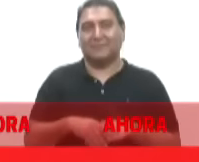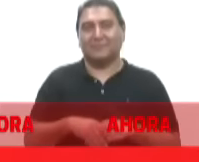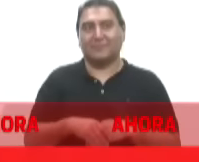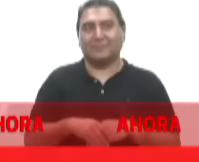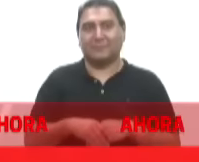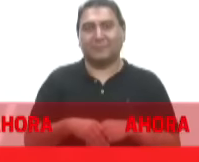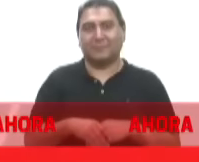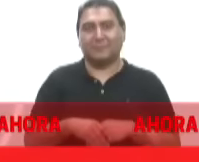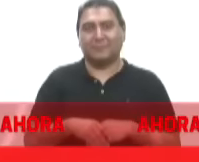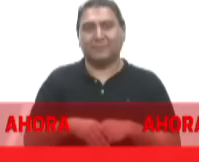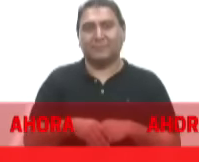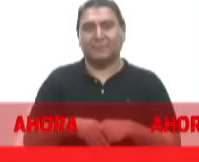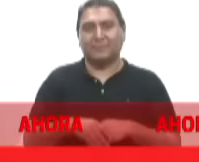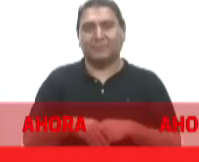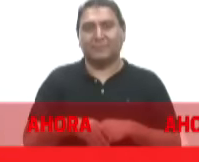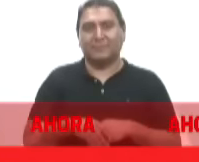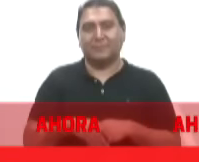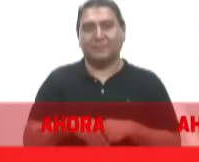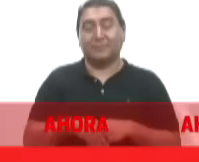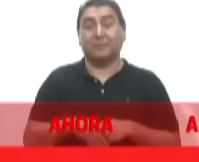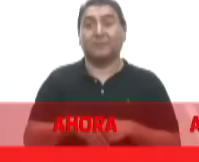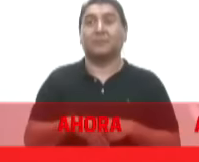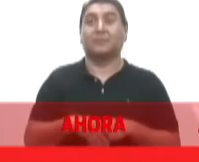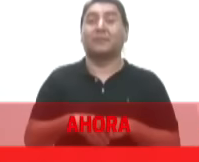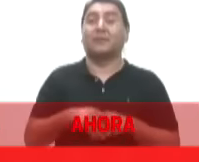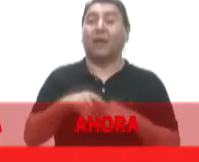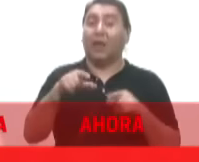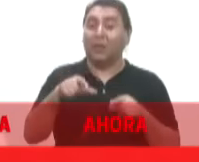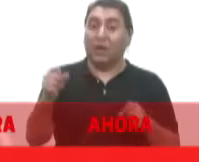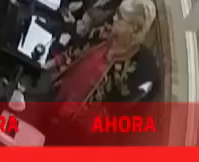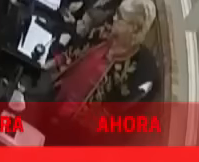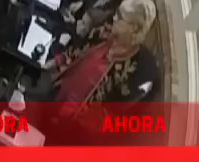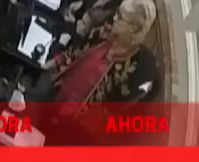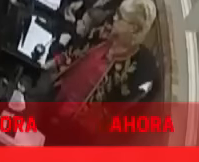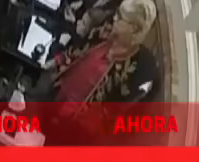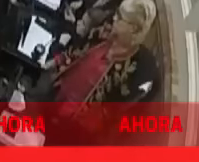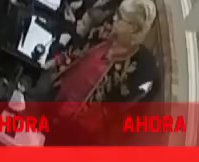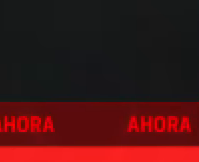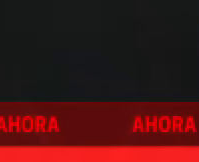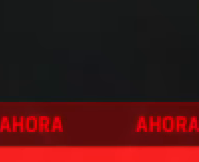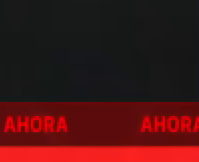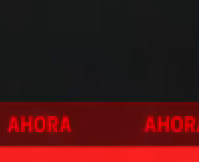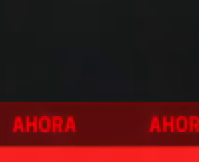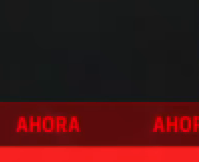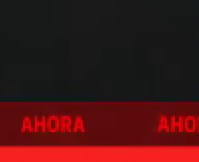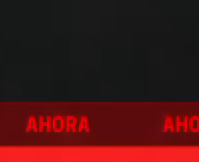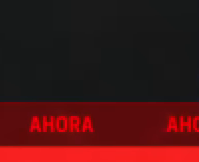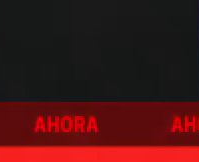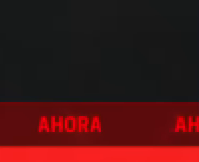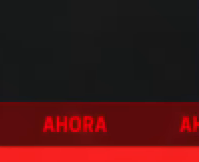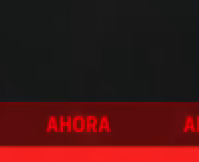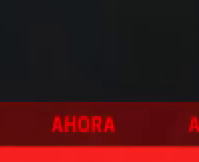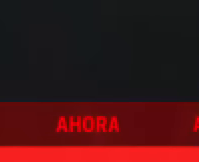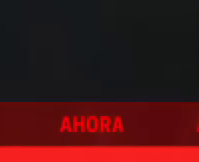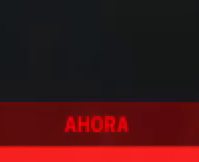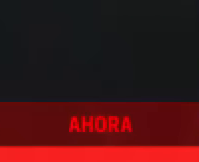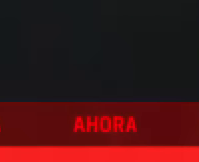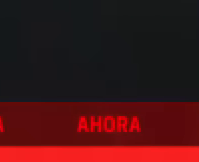que también ver qué es lo que... Resultando aprobado en general y en particular el orden del día número